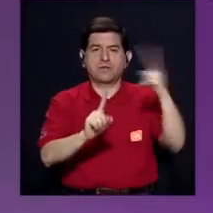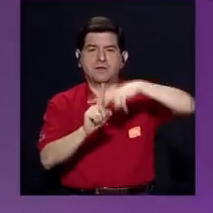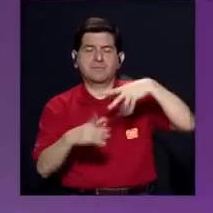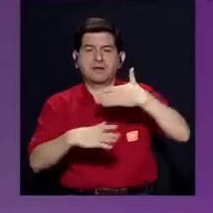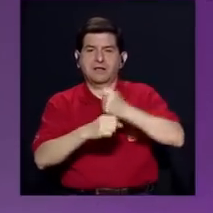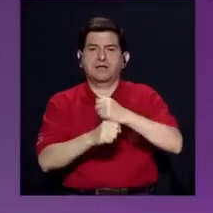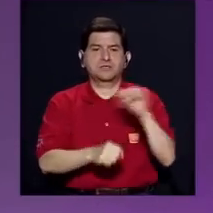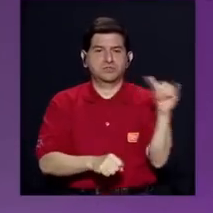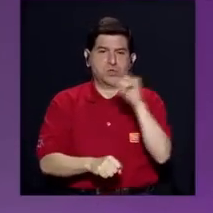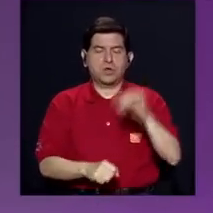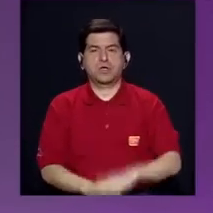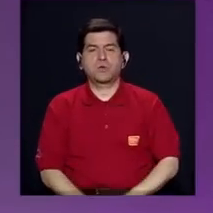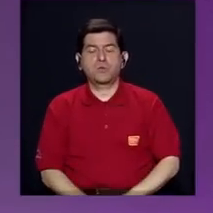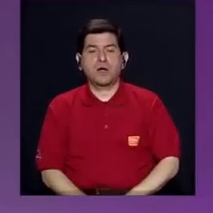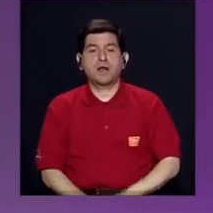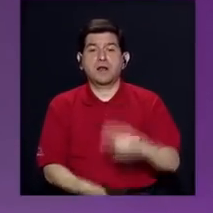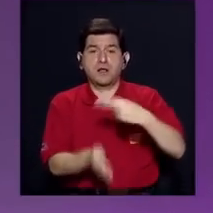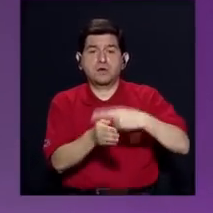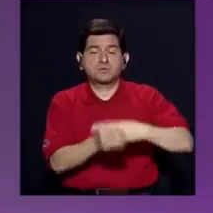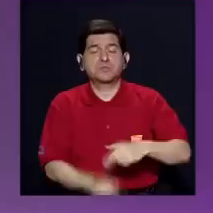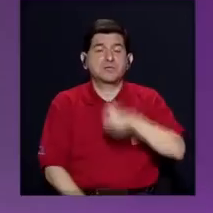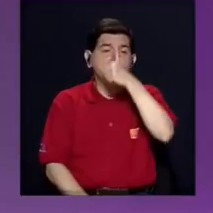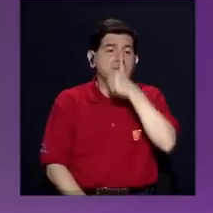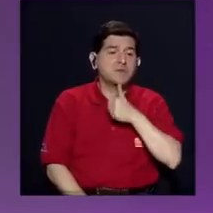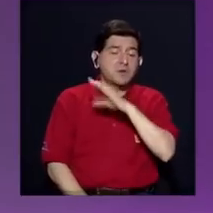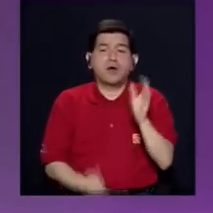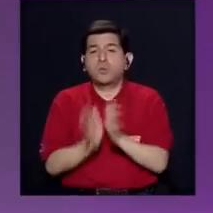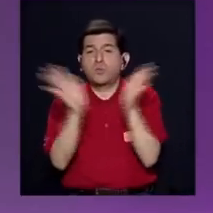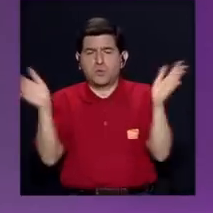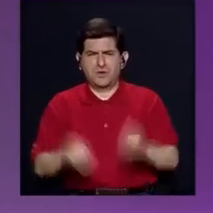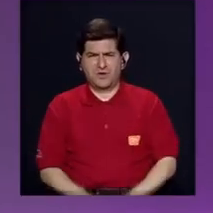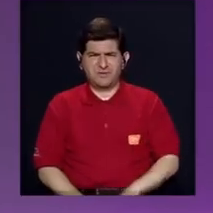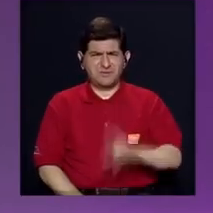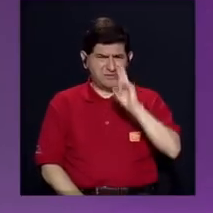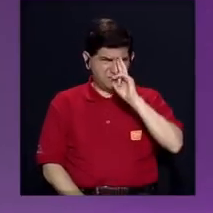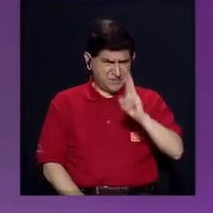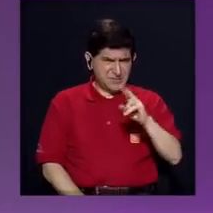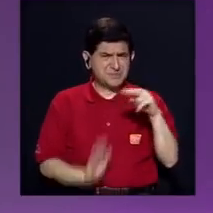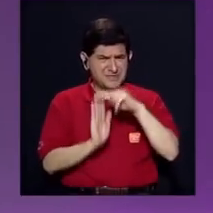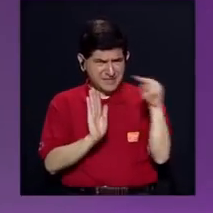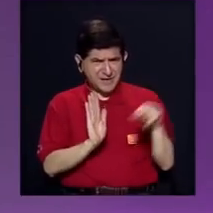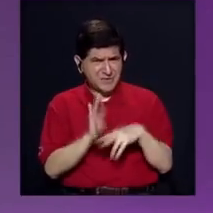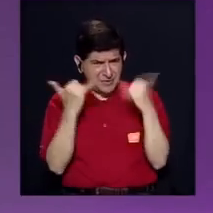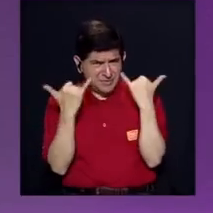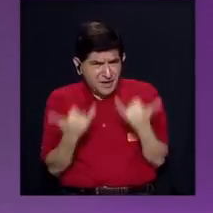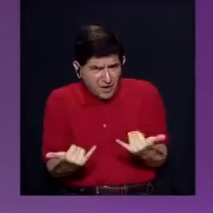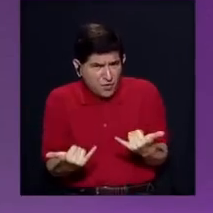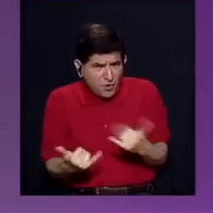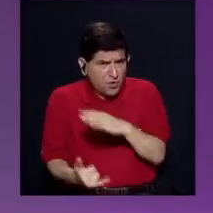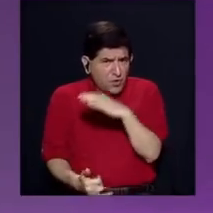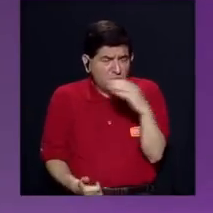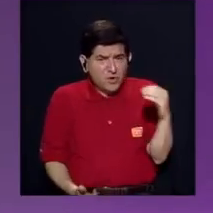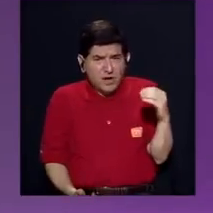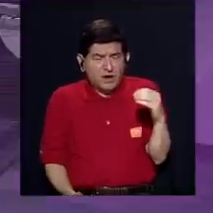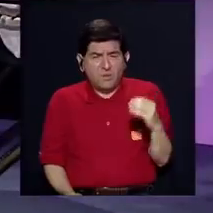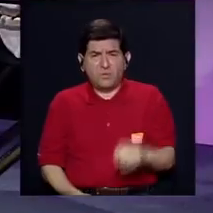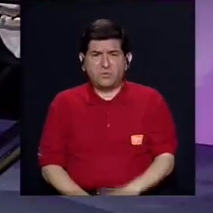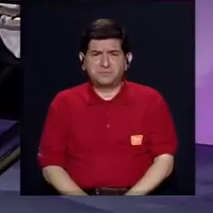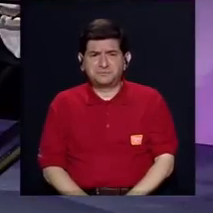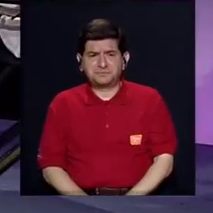y también en los privados y en los públicos se estará respetando esta esta norma en estos momentos bien